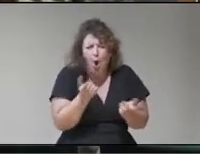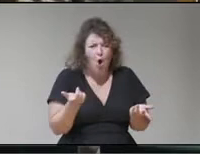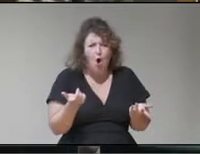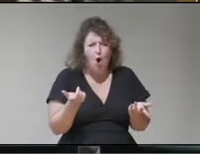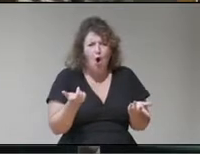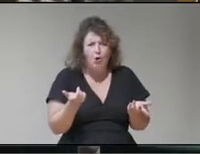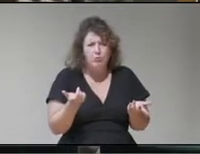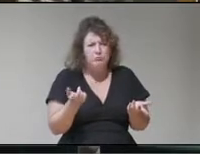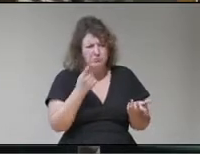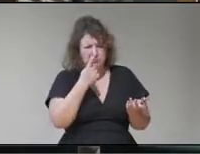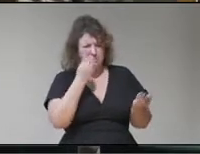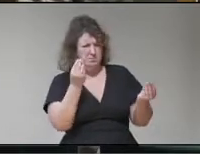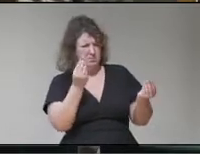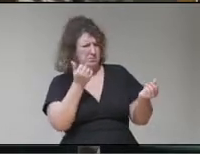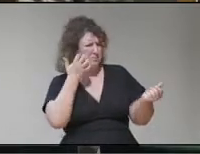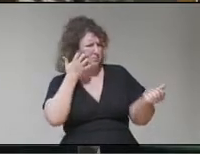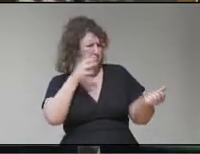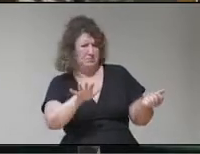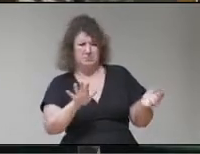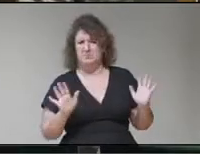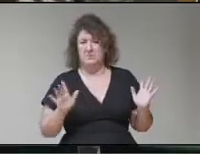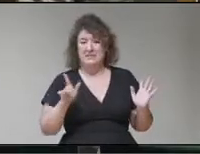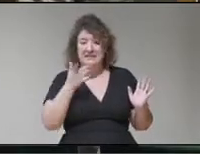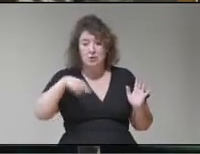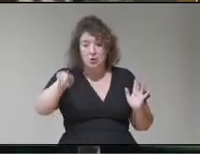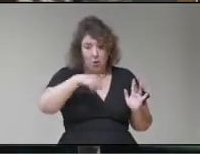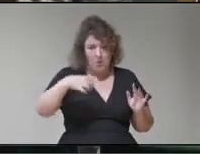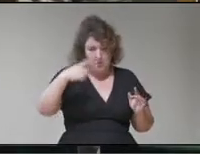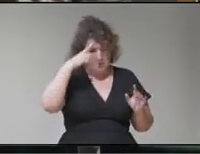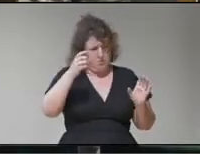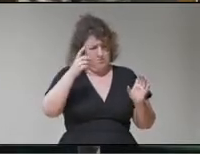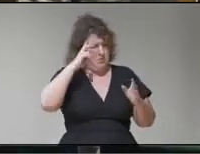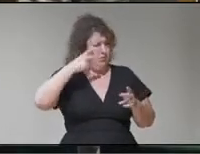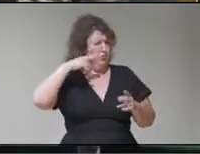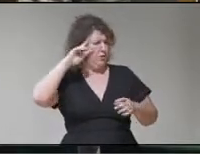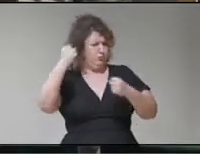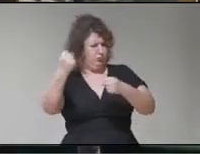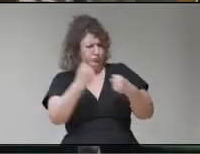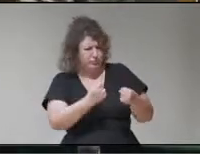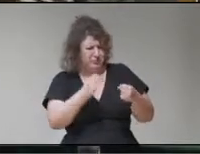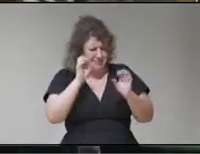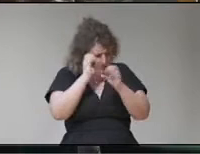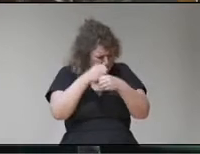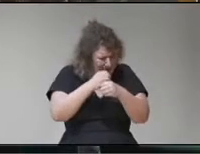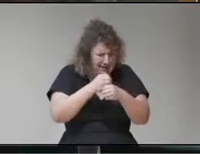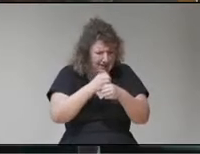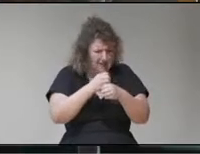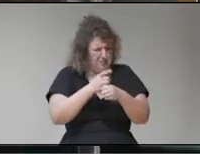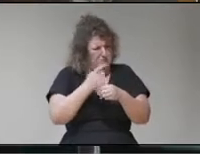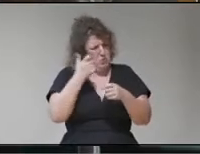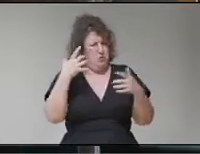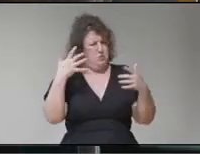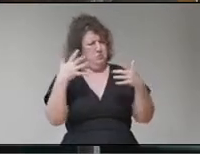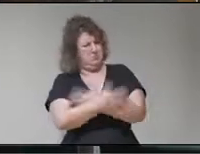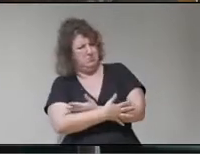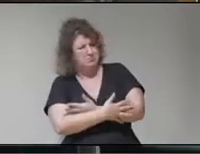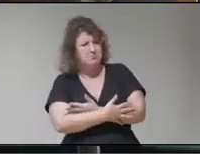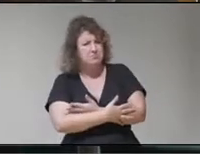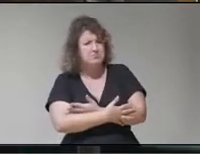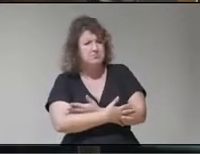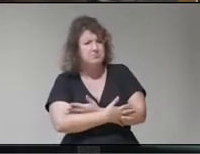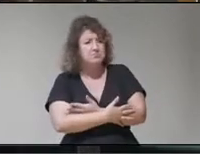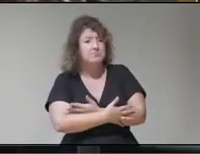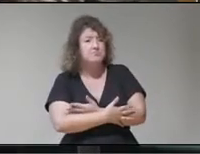Huele mal. A cualquier microbiólogo de pro eso le choca. Pero luego además resulta que este